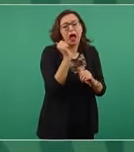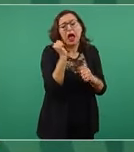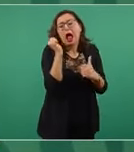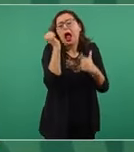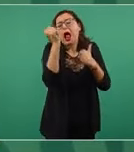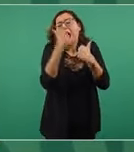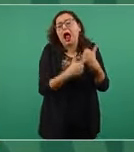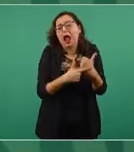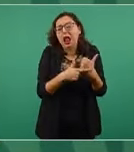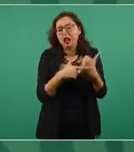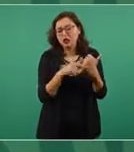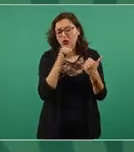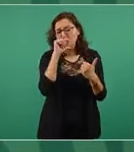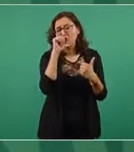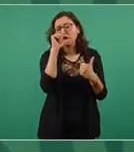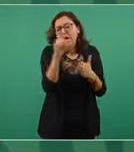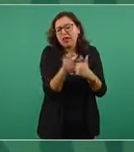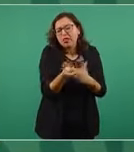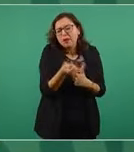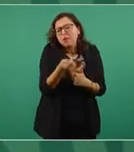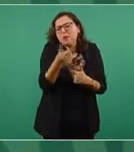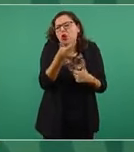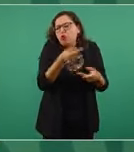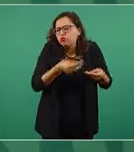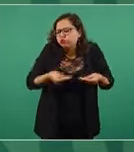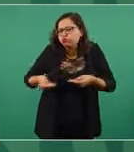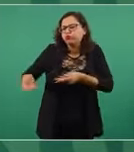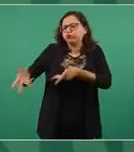abajo, de abajo hacia arriba.